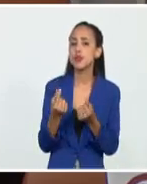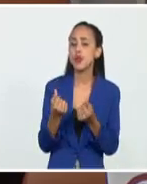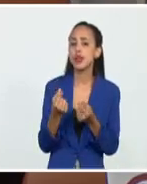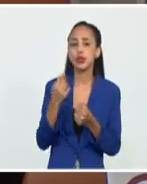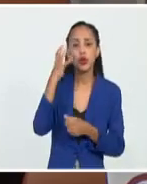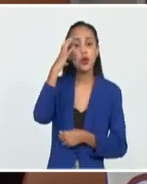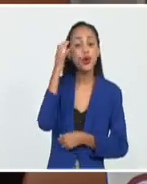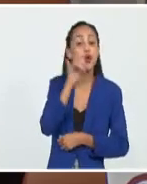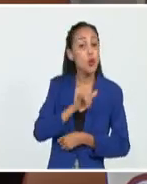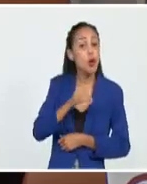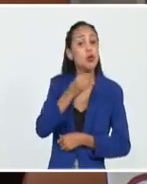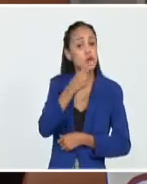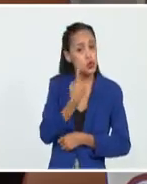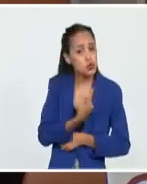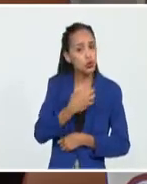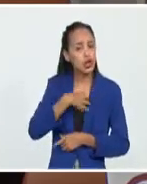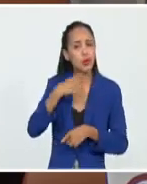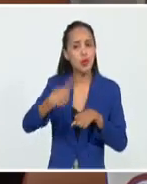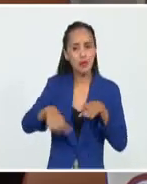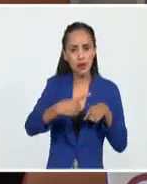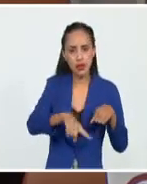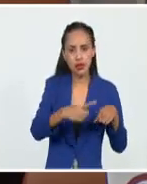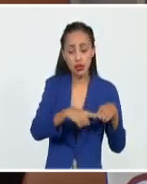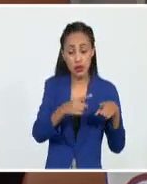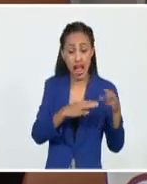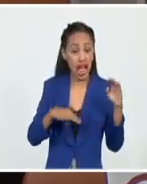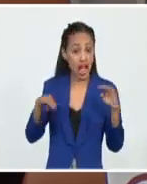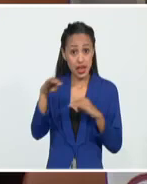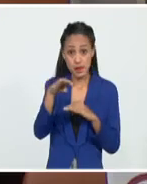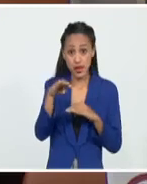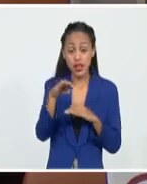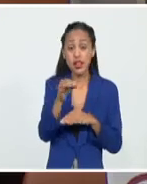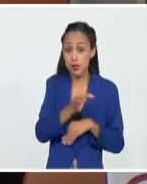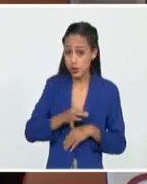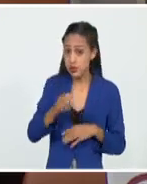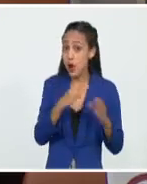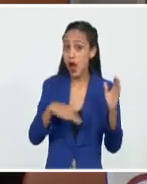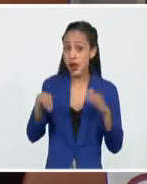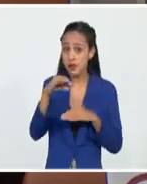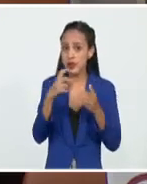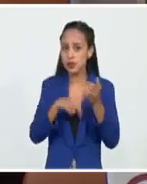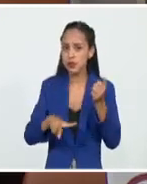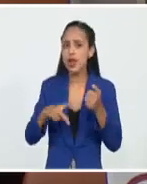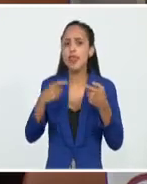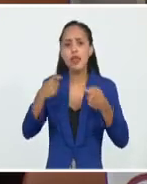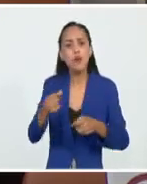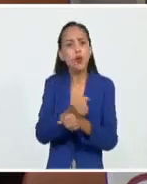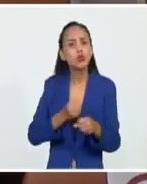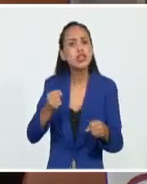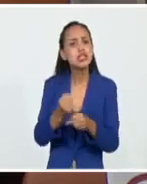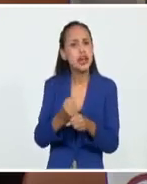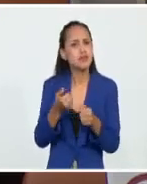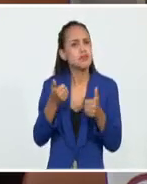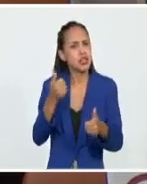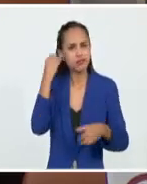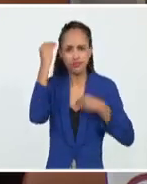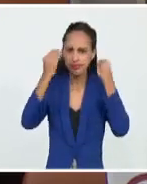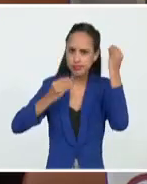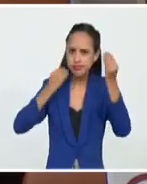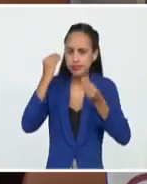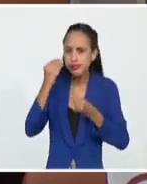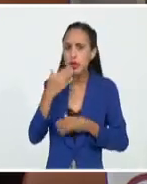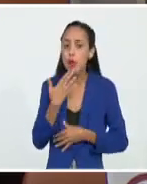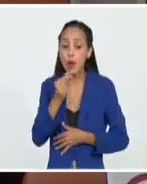Estado, sino que tenemos recursos hoy financieros a nivel territorial que tenemos que orientar de una manera inteligente, sobre la base de la creatividad y